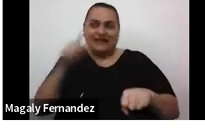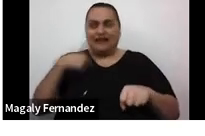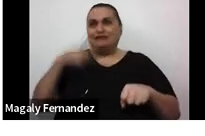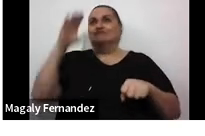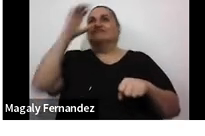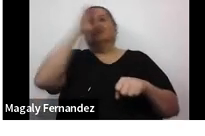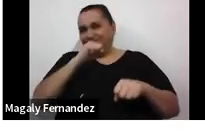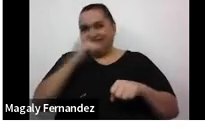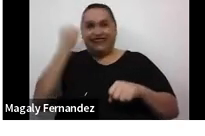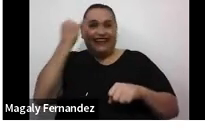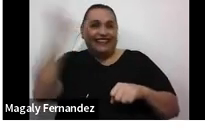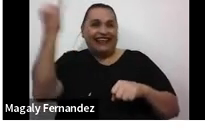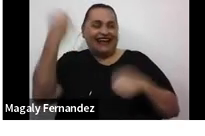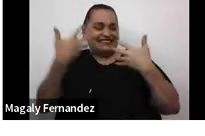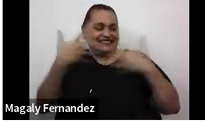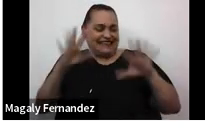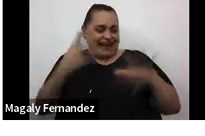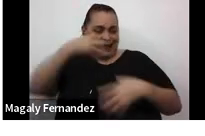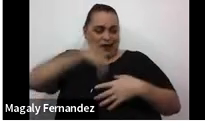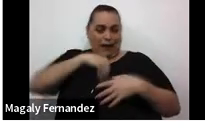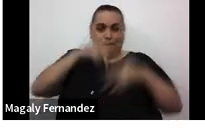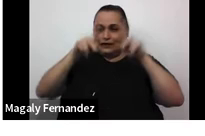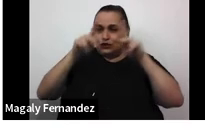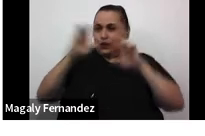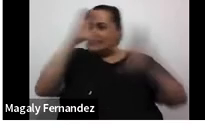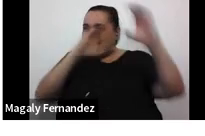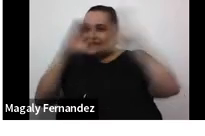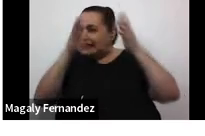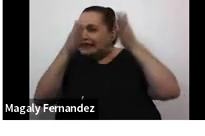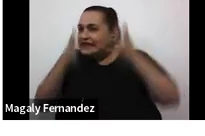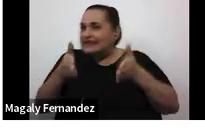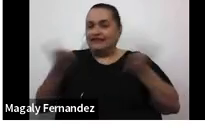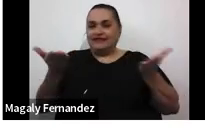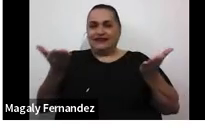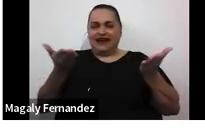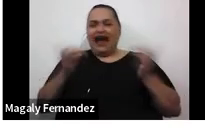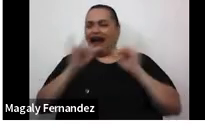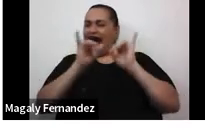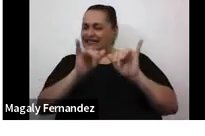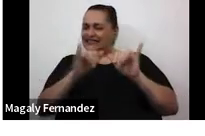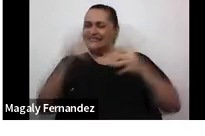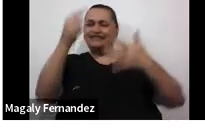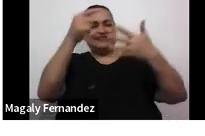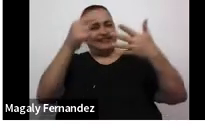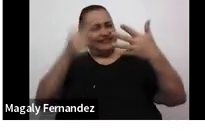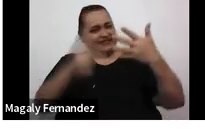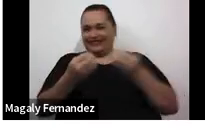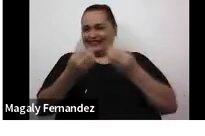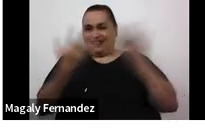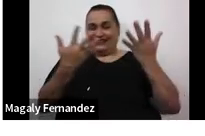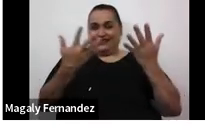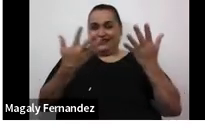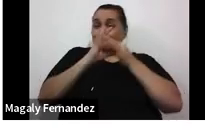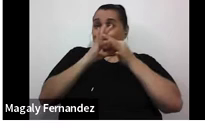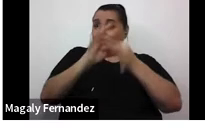las ideas que tenemos de la gente que científica y así por el estilo entonces en relación a la